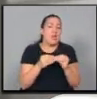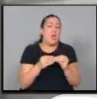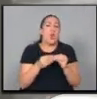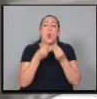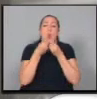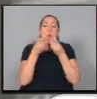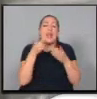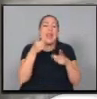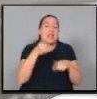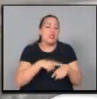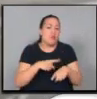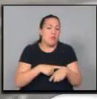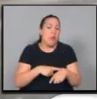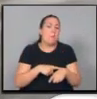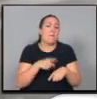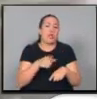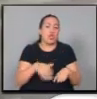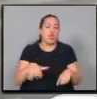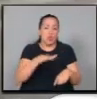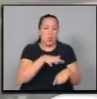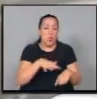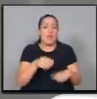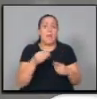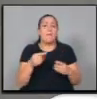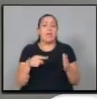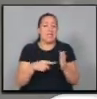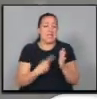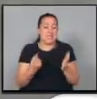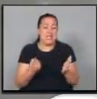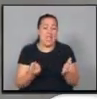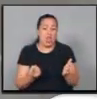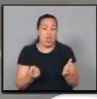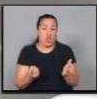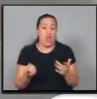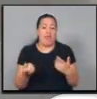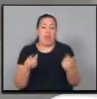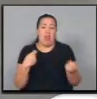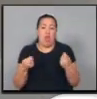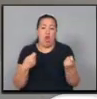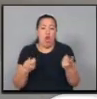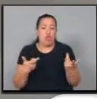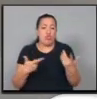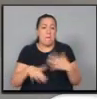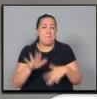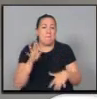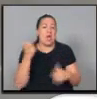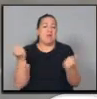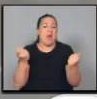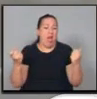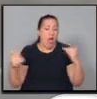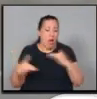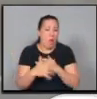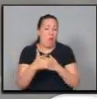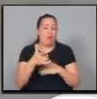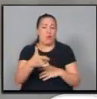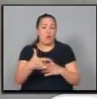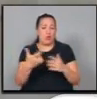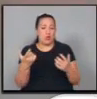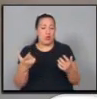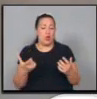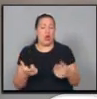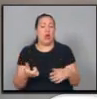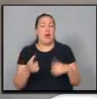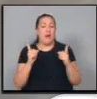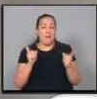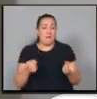allí, en ese lugar muy transitado, porque es centro comercial, la más transitada de San Isidro, después se transforma en la más transitada de